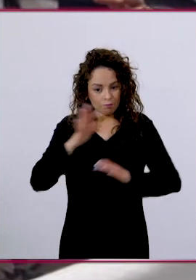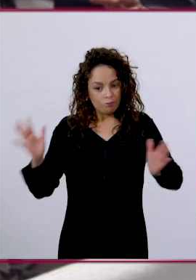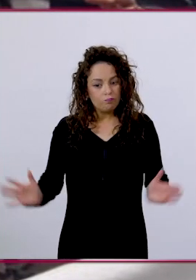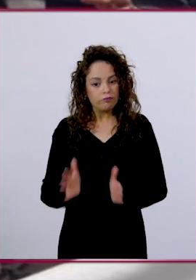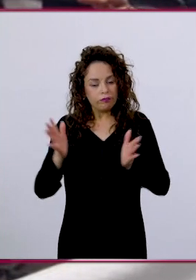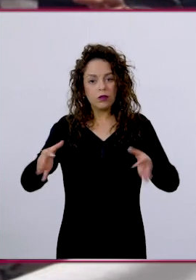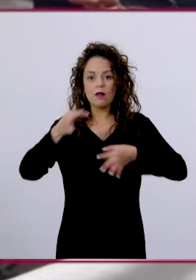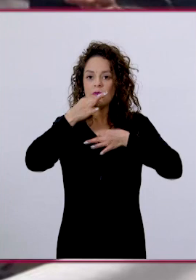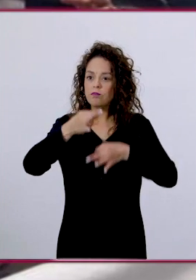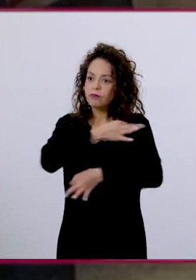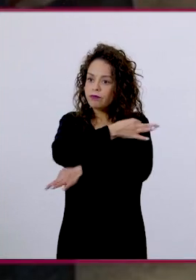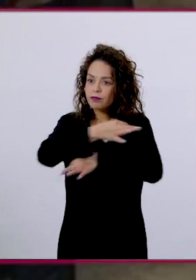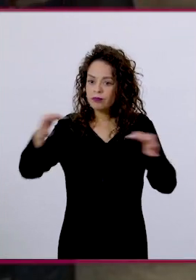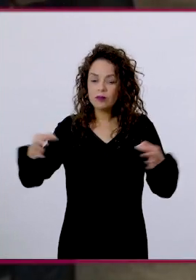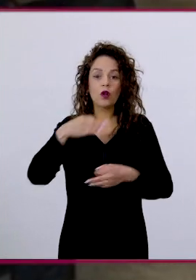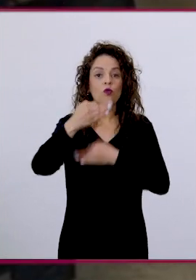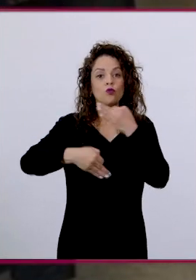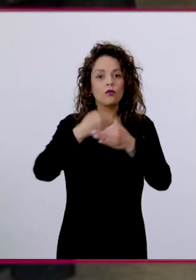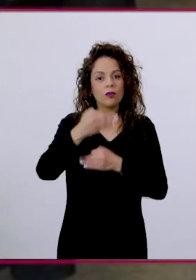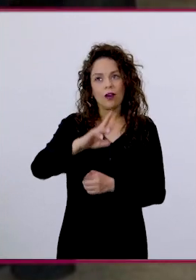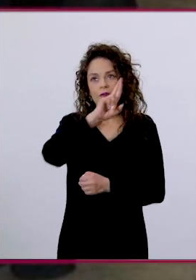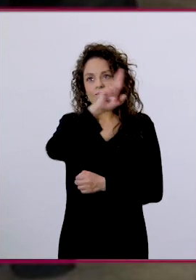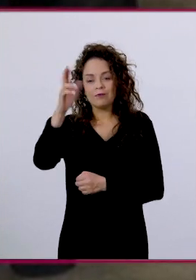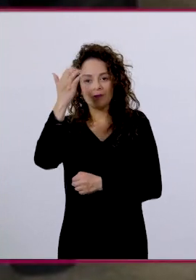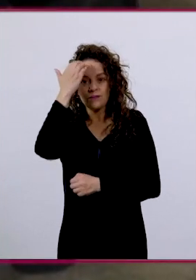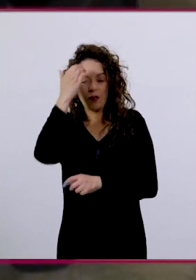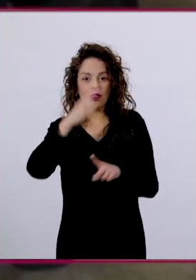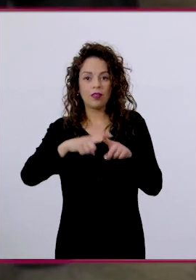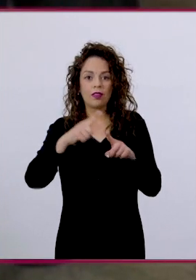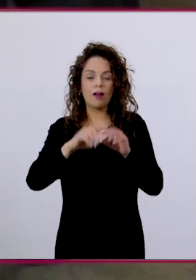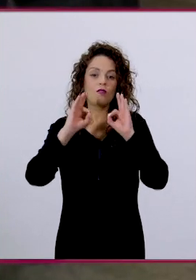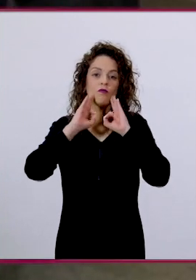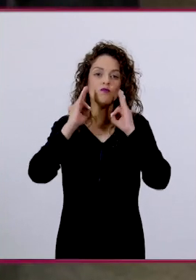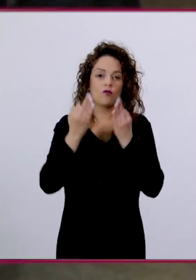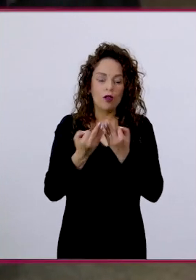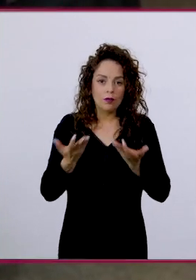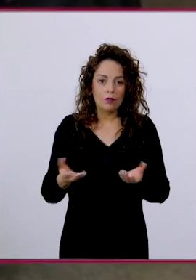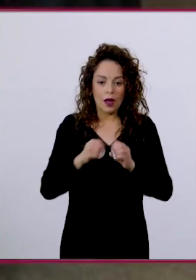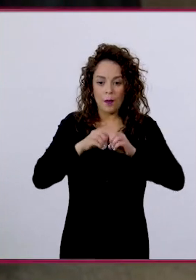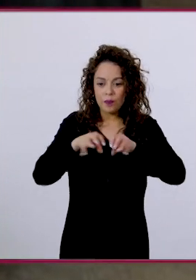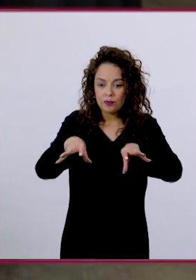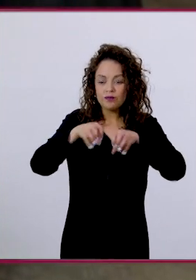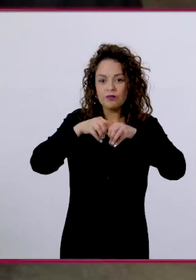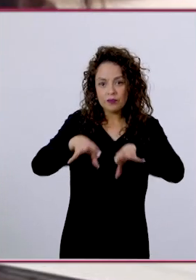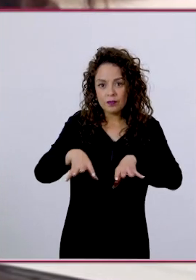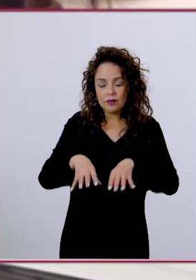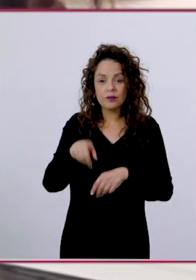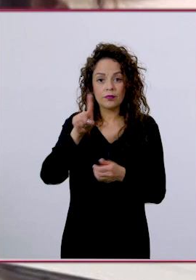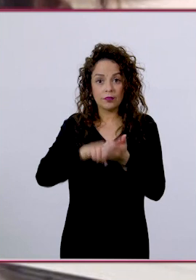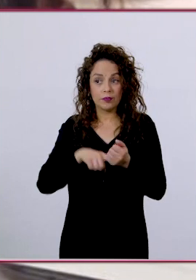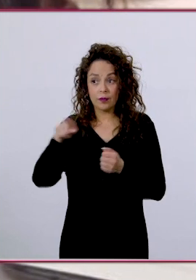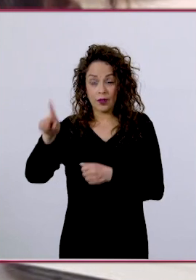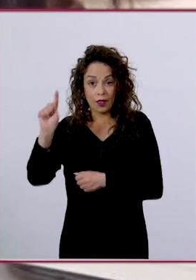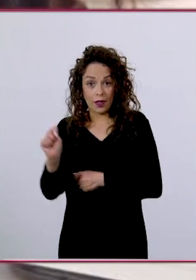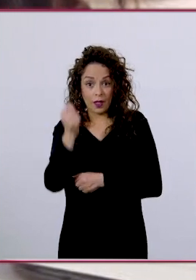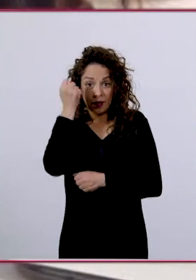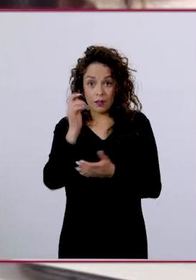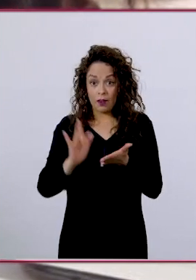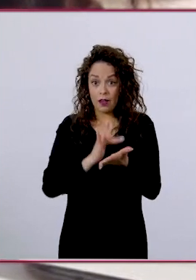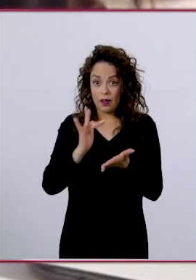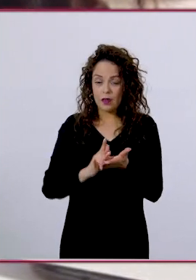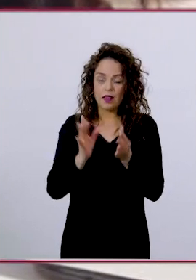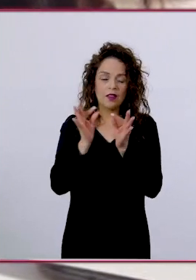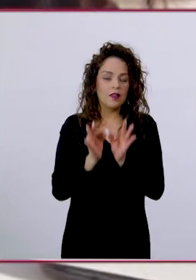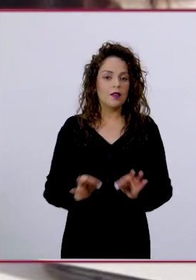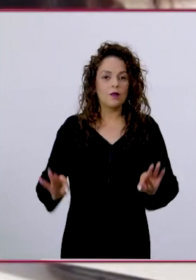y reconocimiento a través de diversos medios. En este sentido, las tecnologías digitales han sido un recurso importante